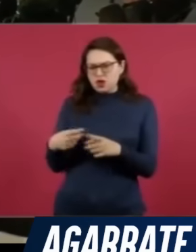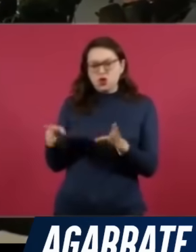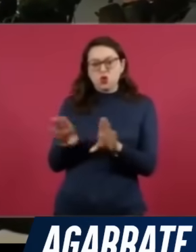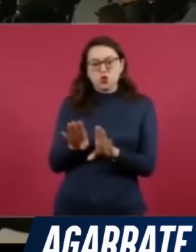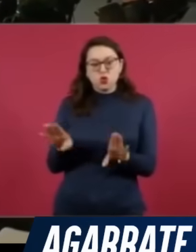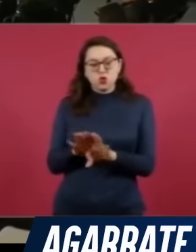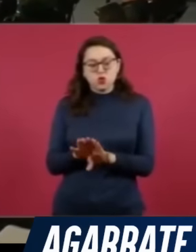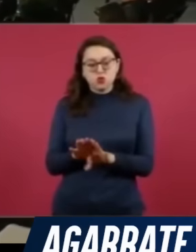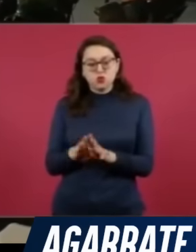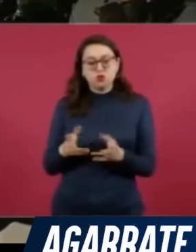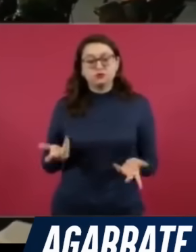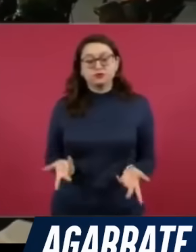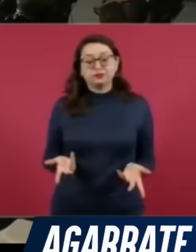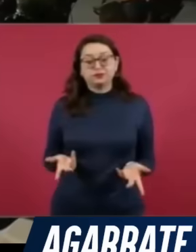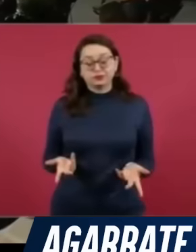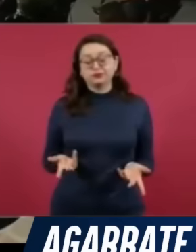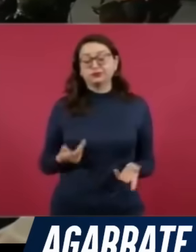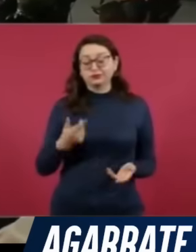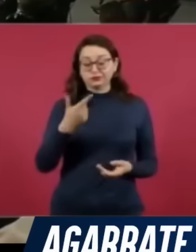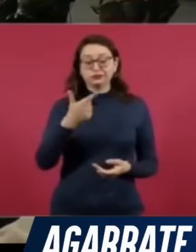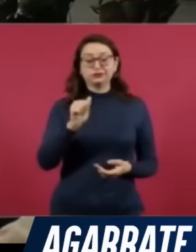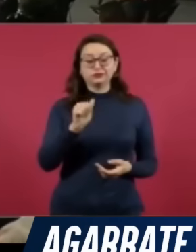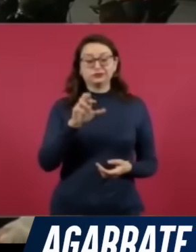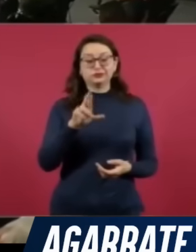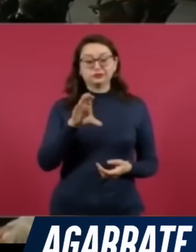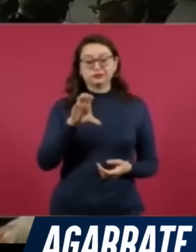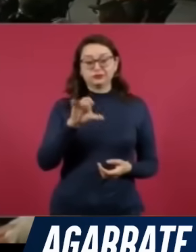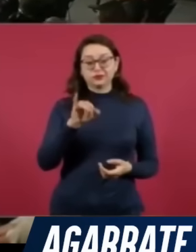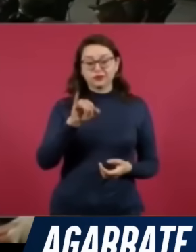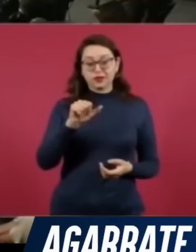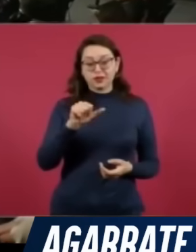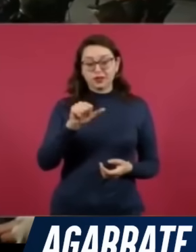por el que está detenido en Nueva York,